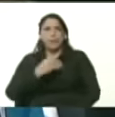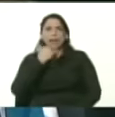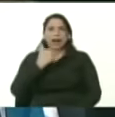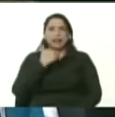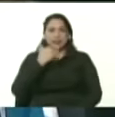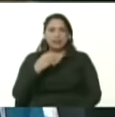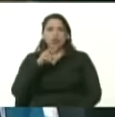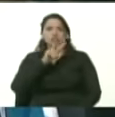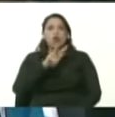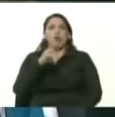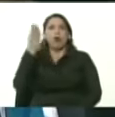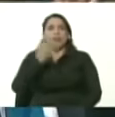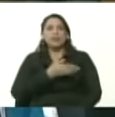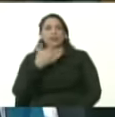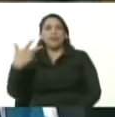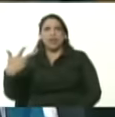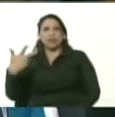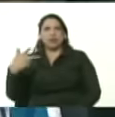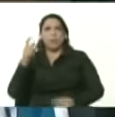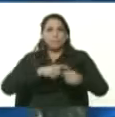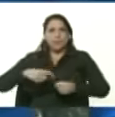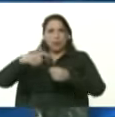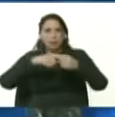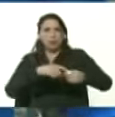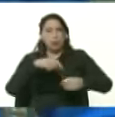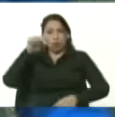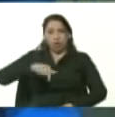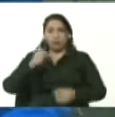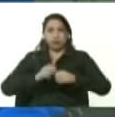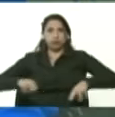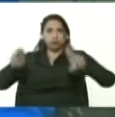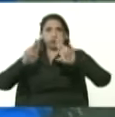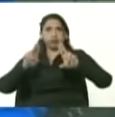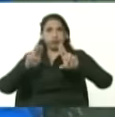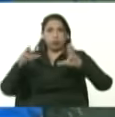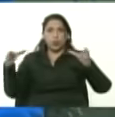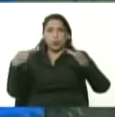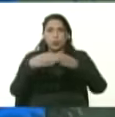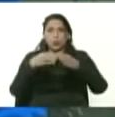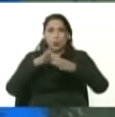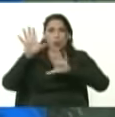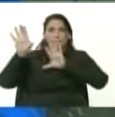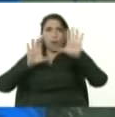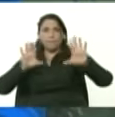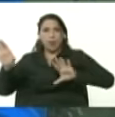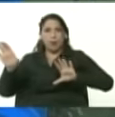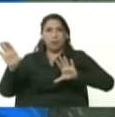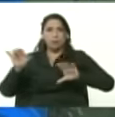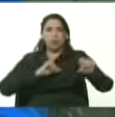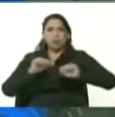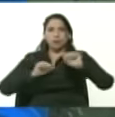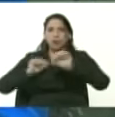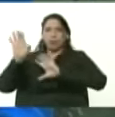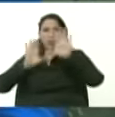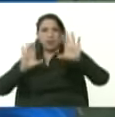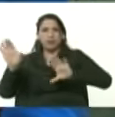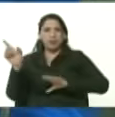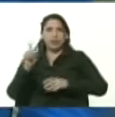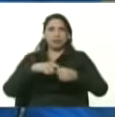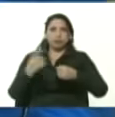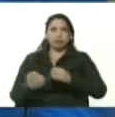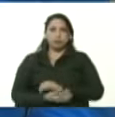los miembros de esta organización agrupados en el movimiento de países no alineados.